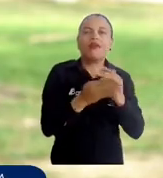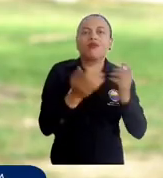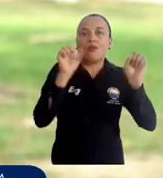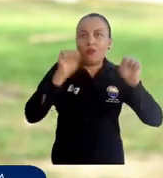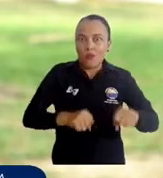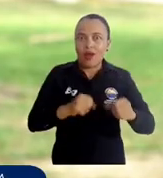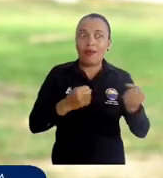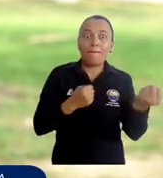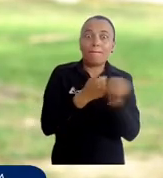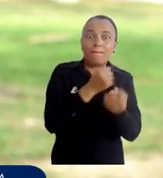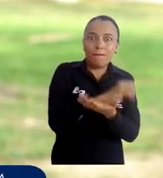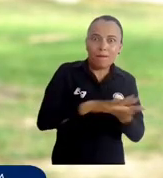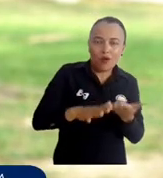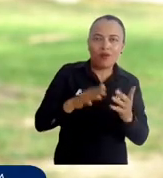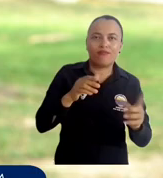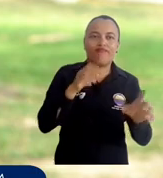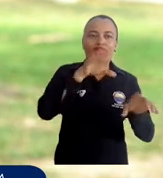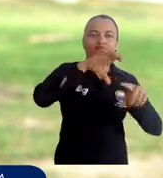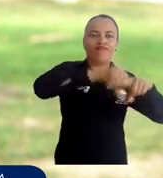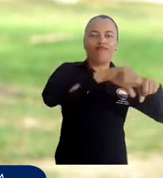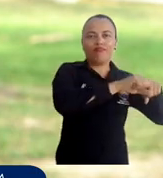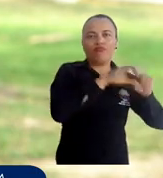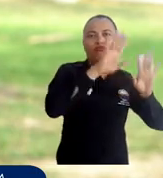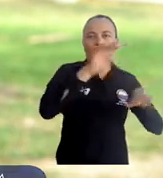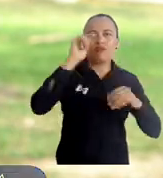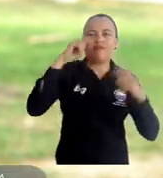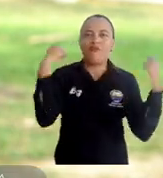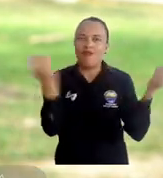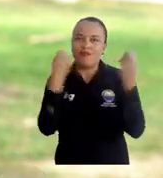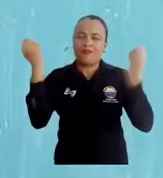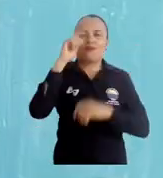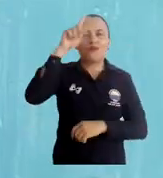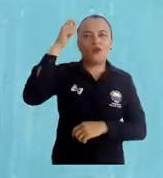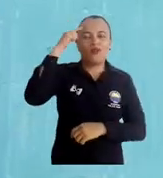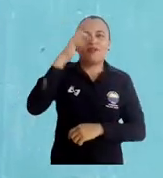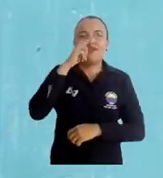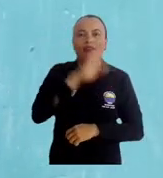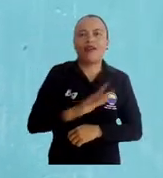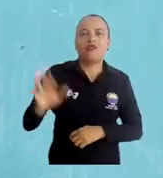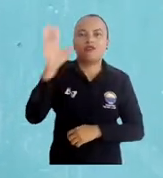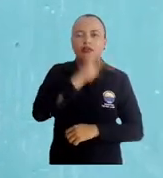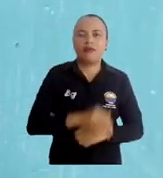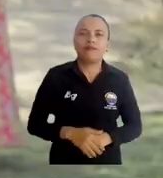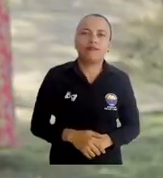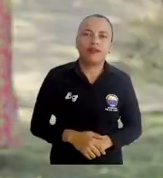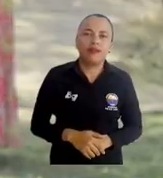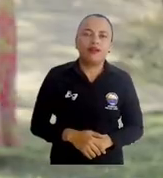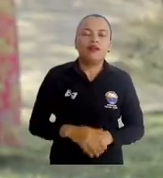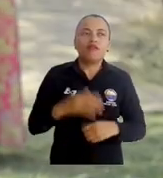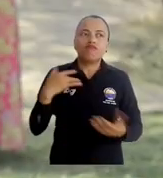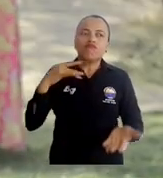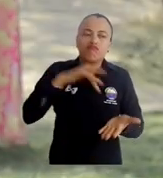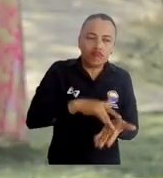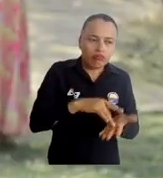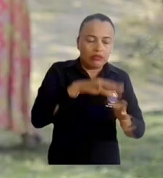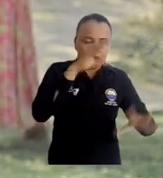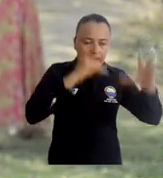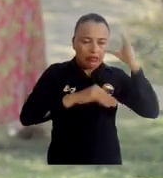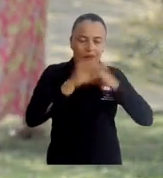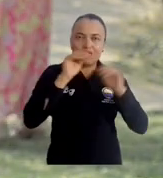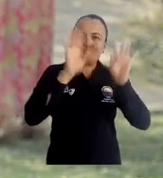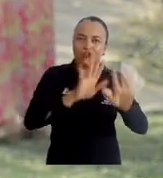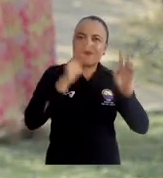un mayor número de becas ofertadas por el gobierno nacional. Uno aprendió acá que